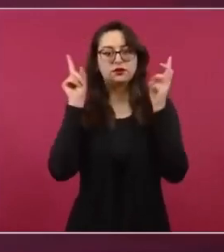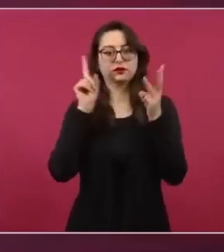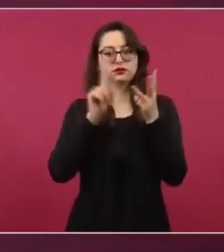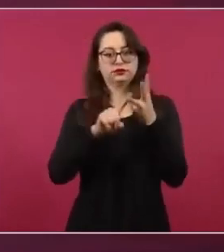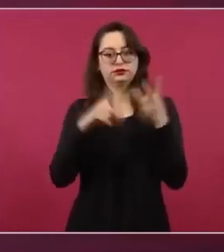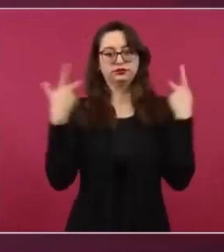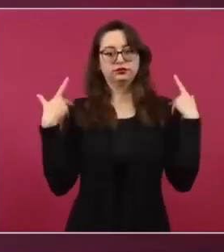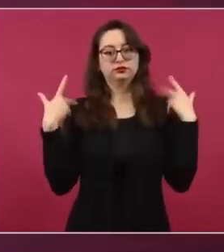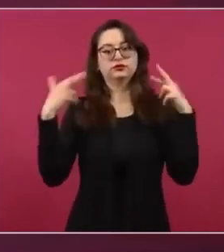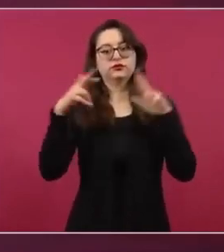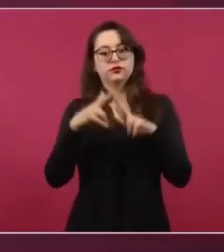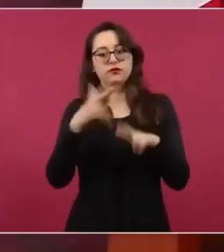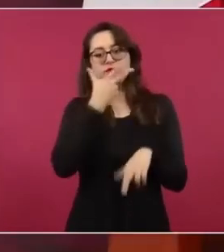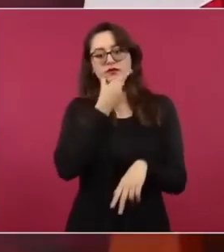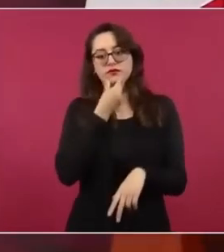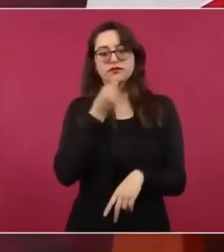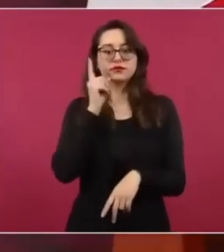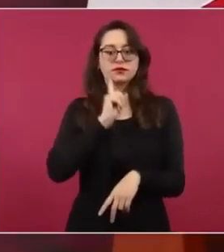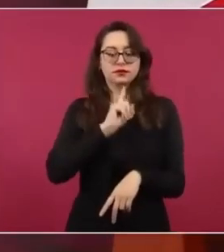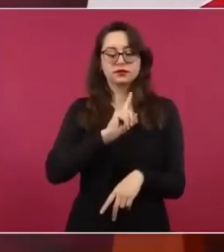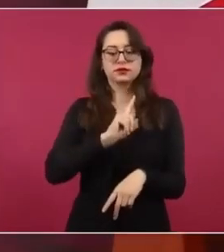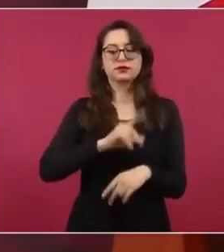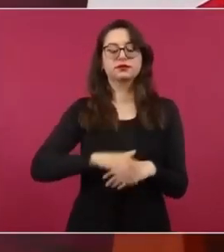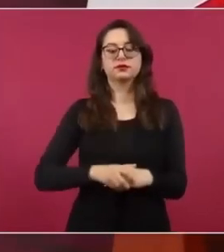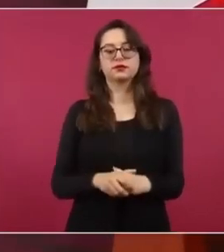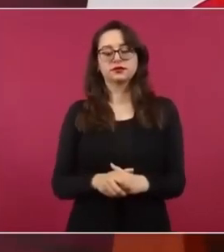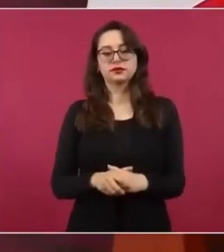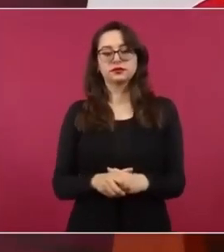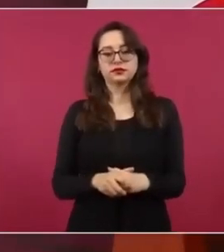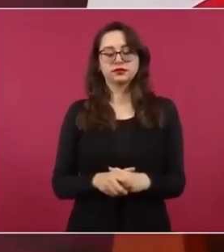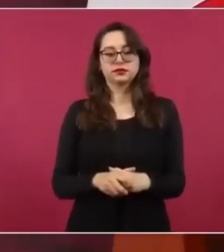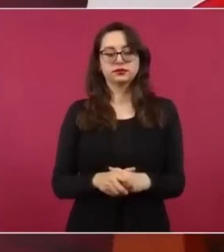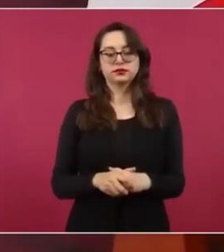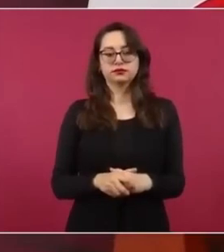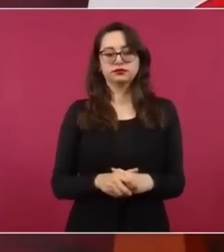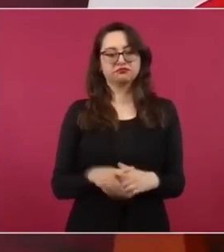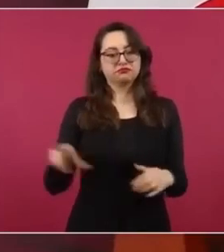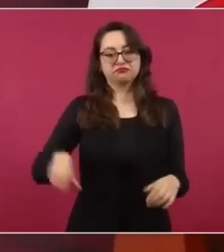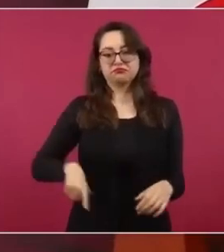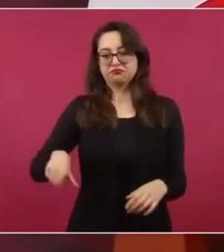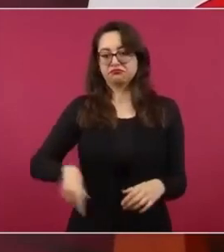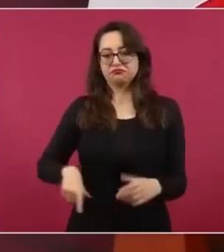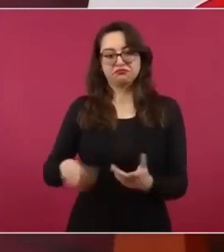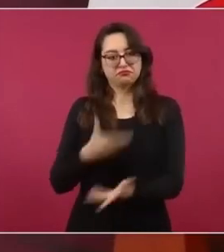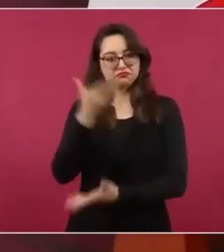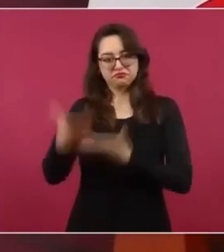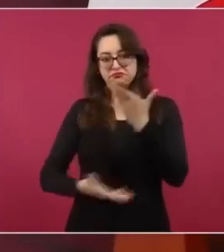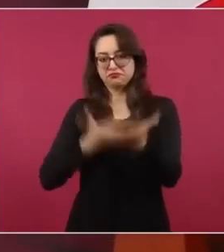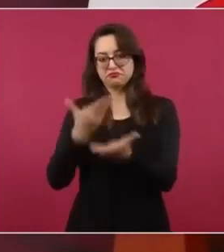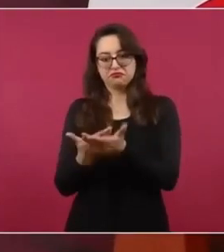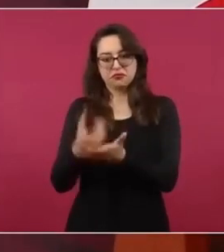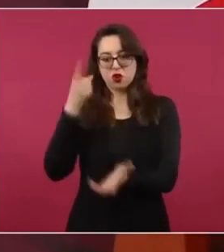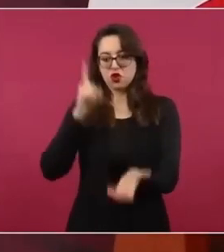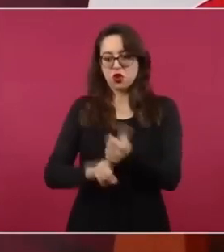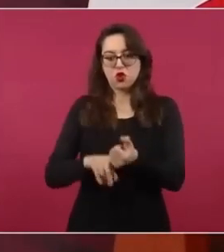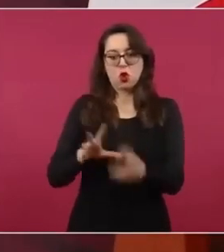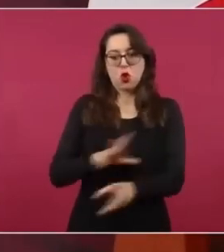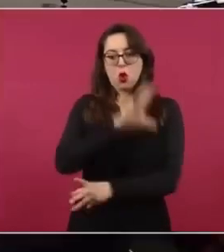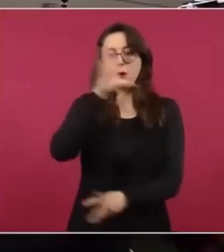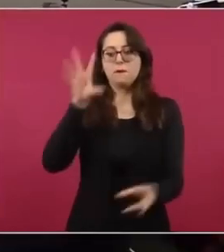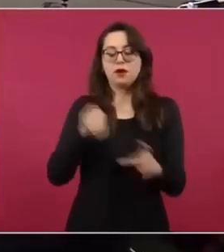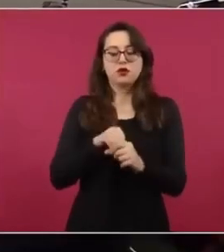de maestras, maestros y de todos los servidores públicos del